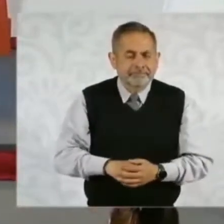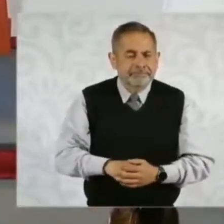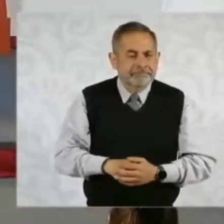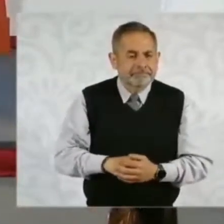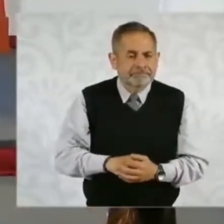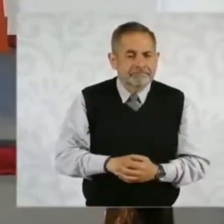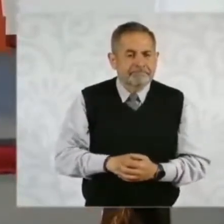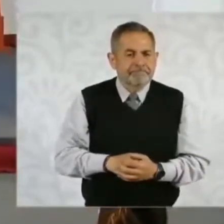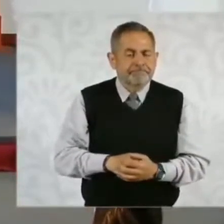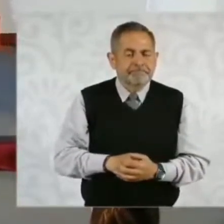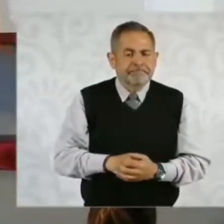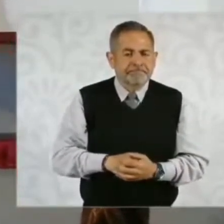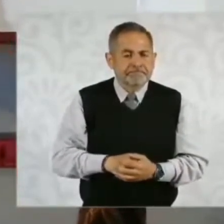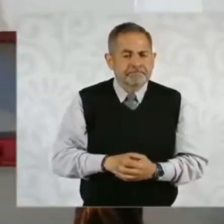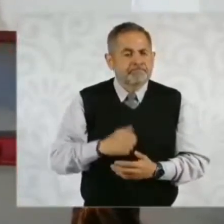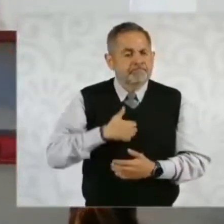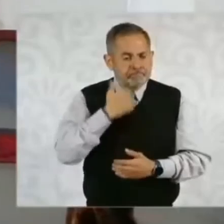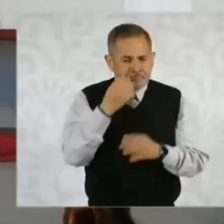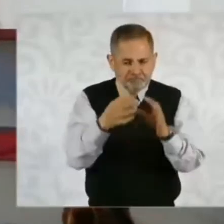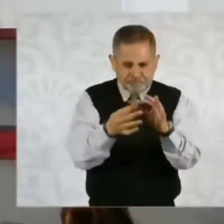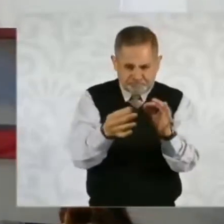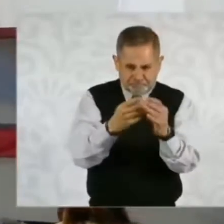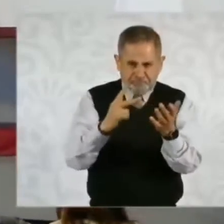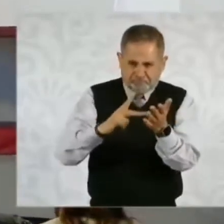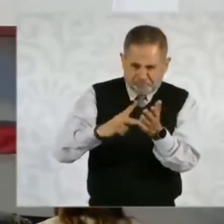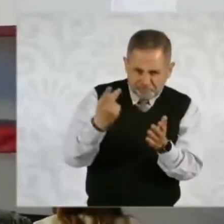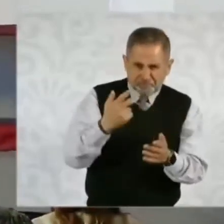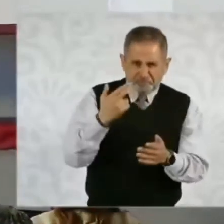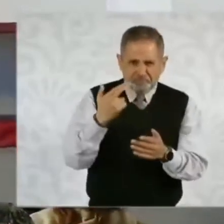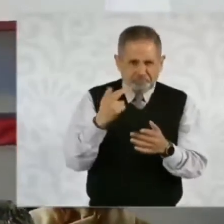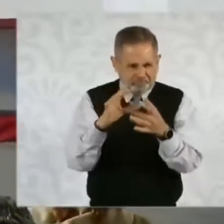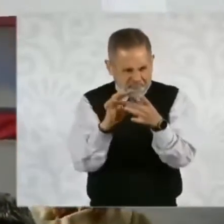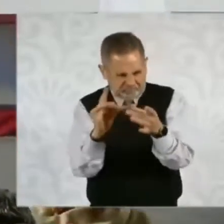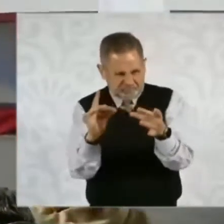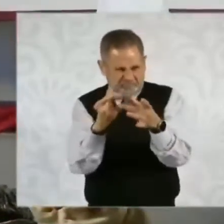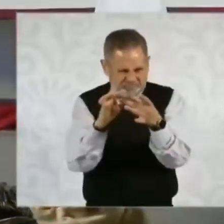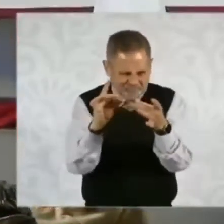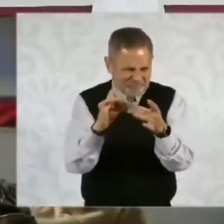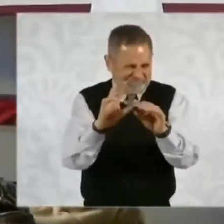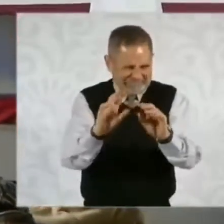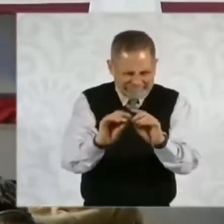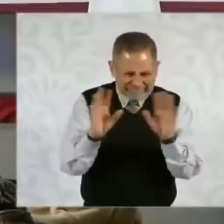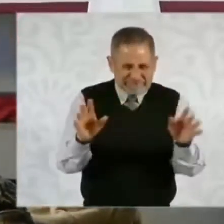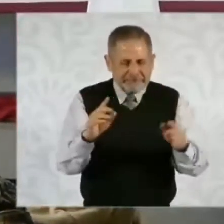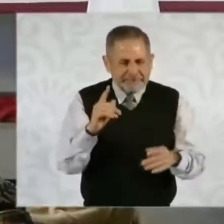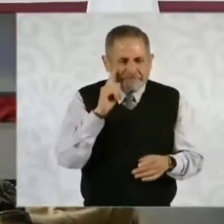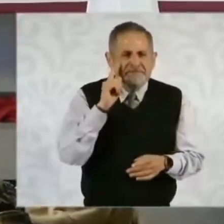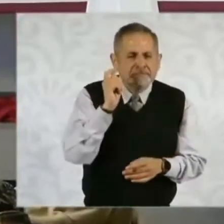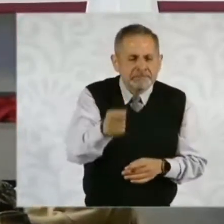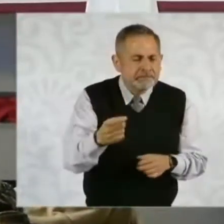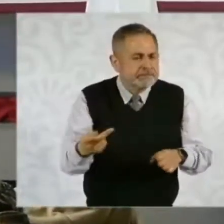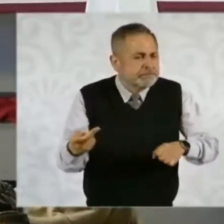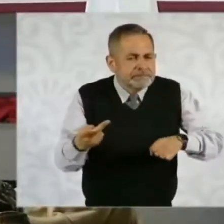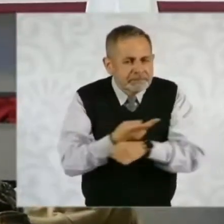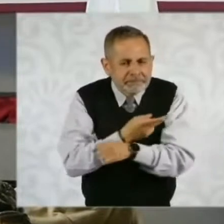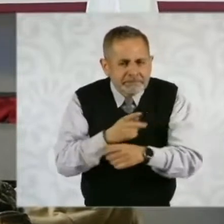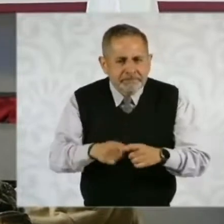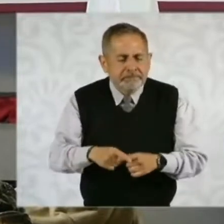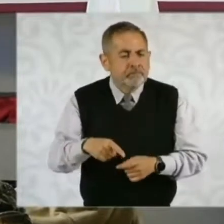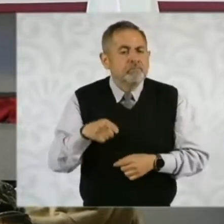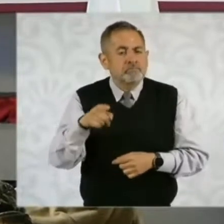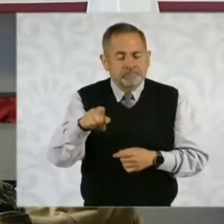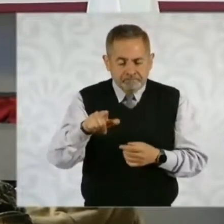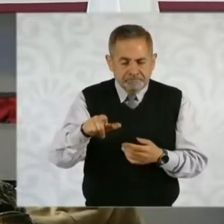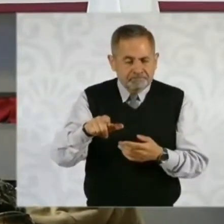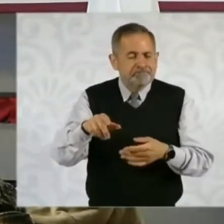Quiero hacer una revisión de nuevo de cómo es que se dio la